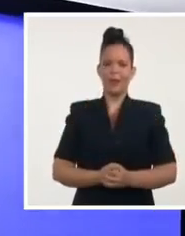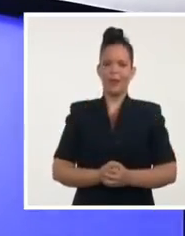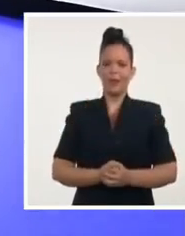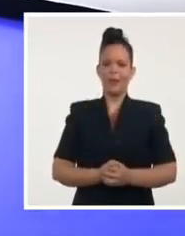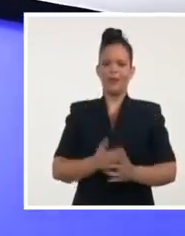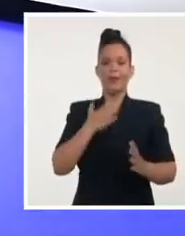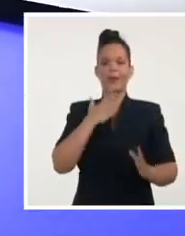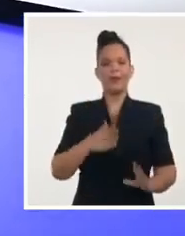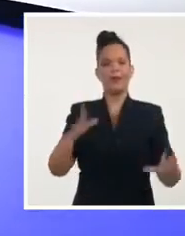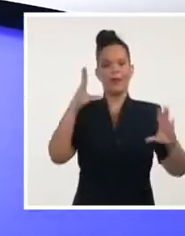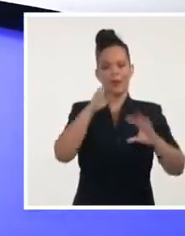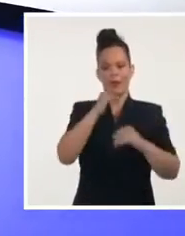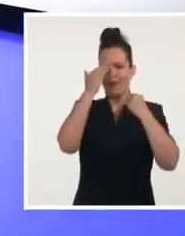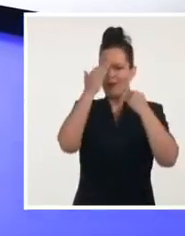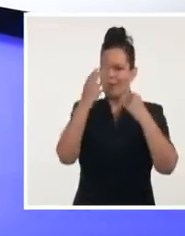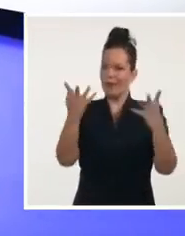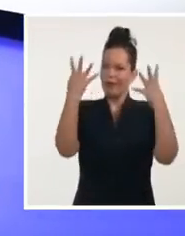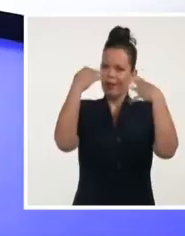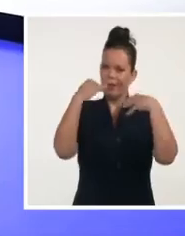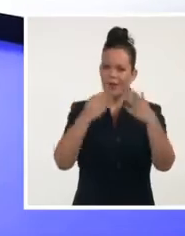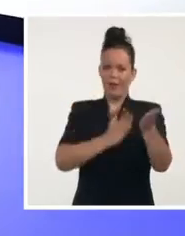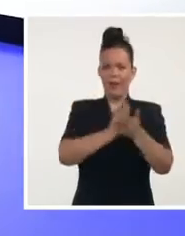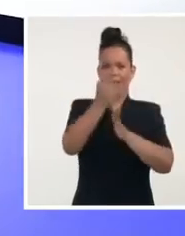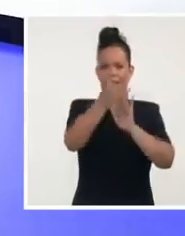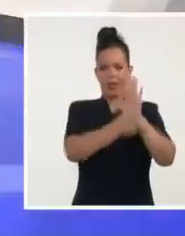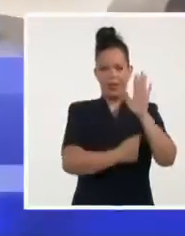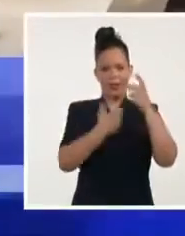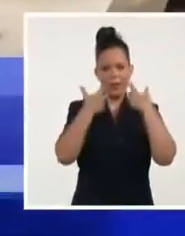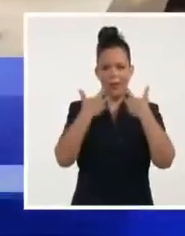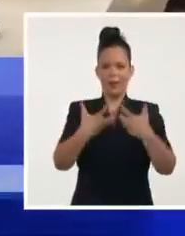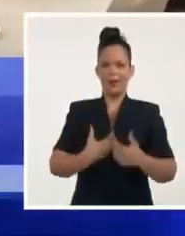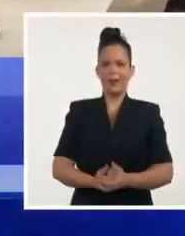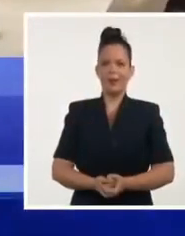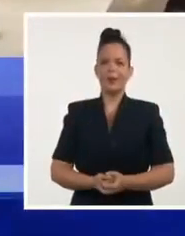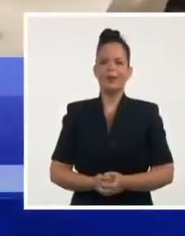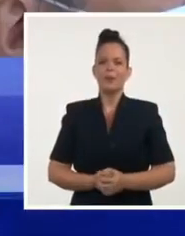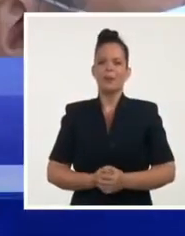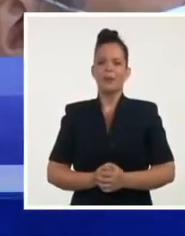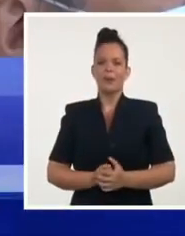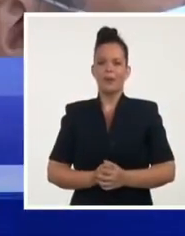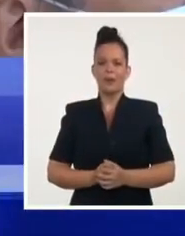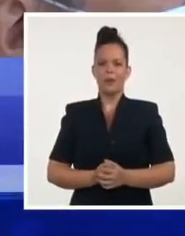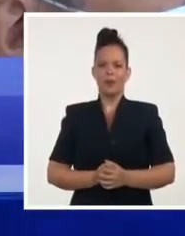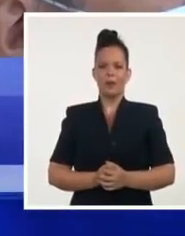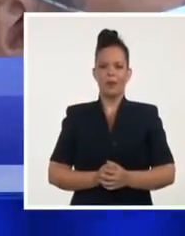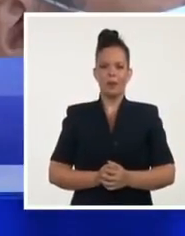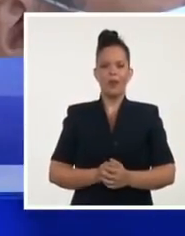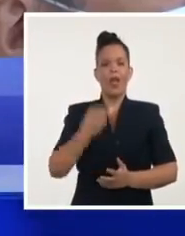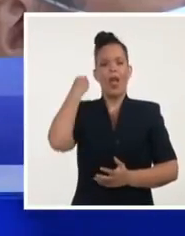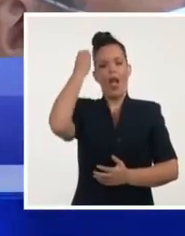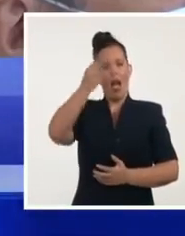noches, gracias por su compañía. De inmediato los titulares. Analiza gobierno